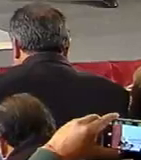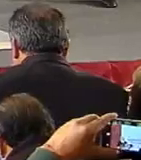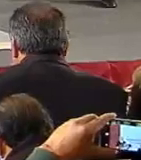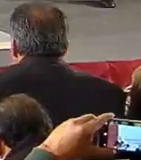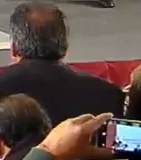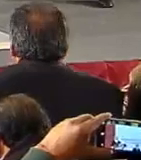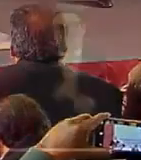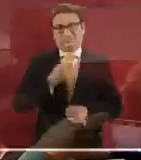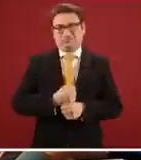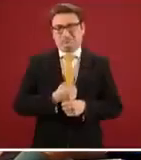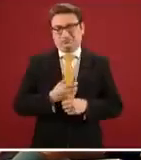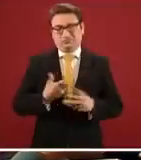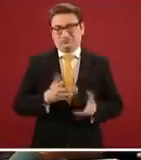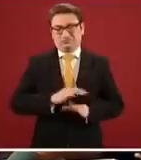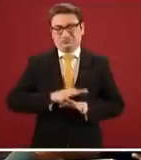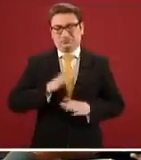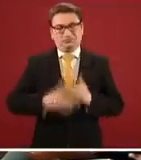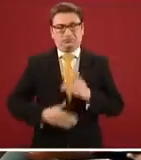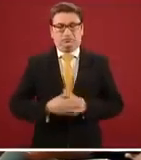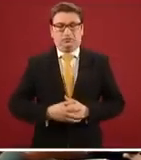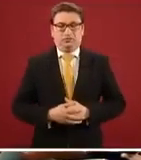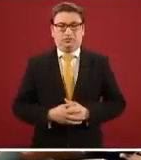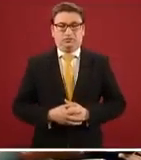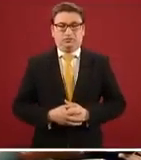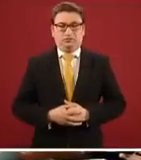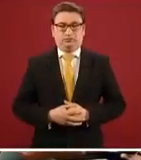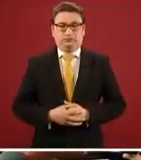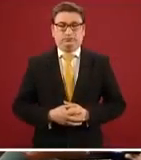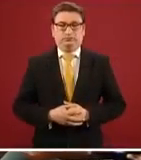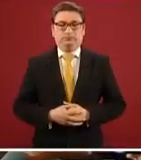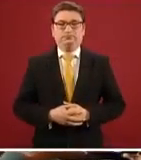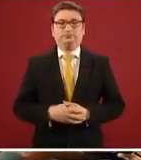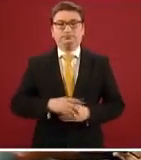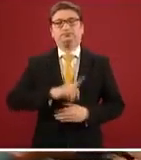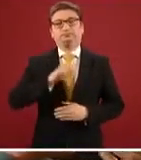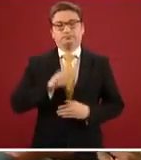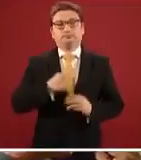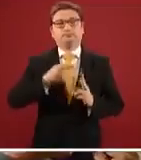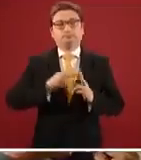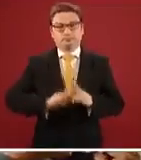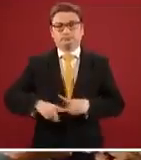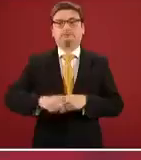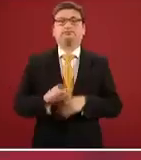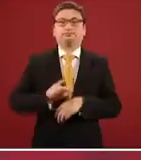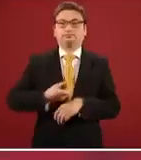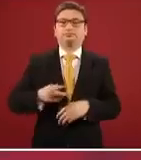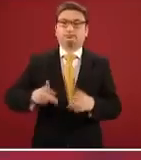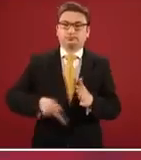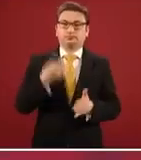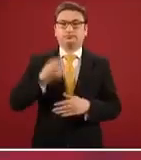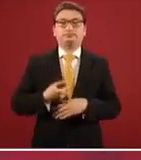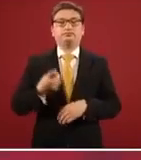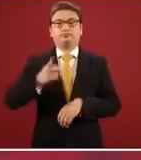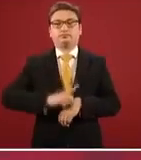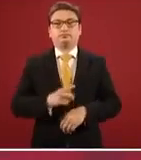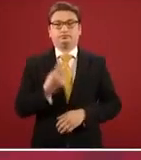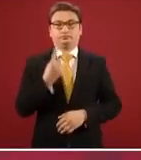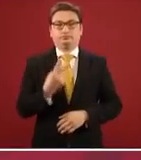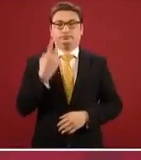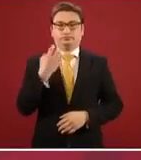del año. Vamos a reiniciar el día 2 de enero.